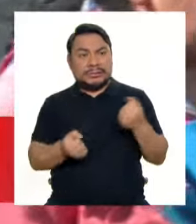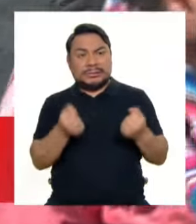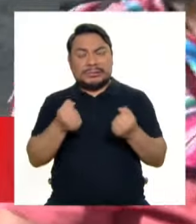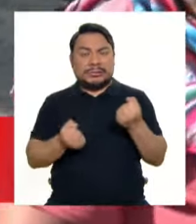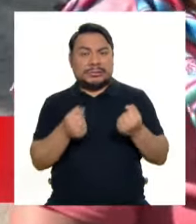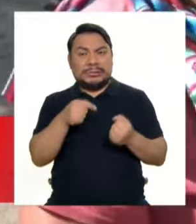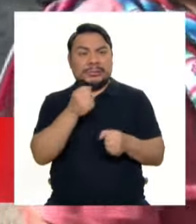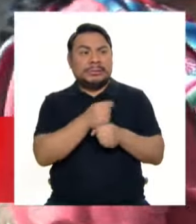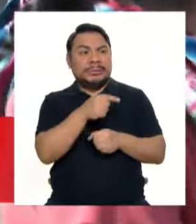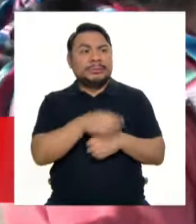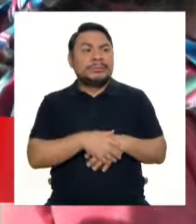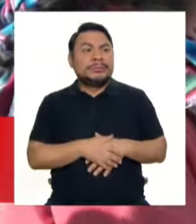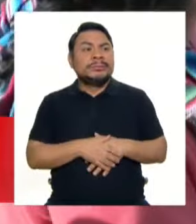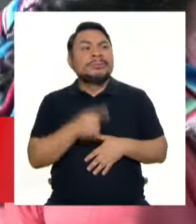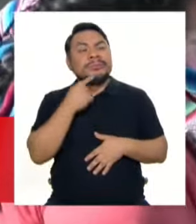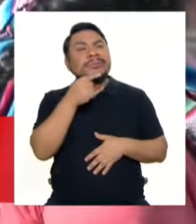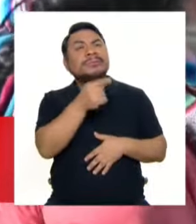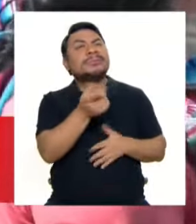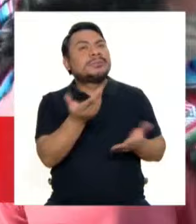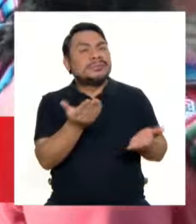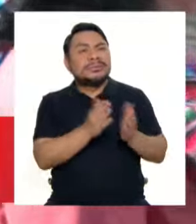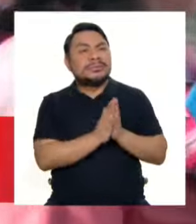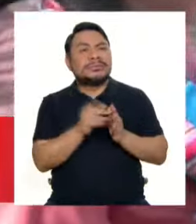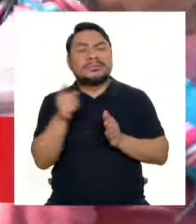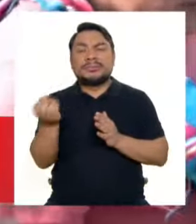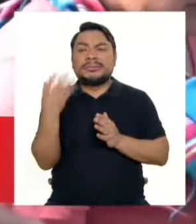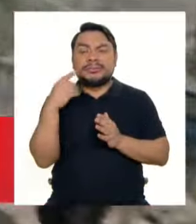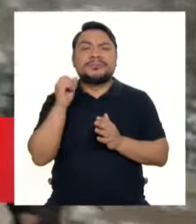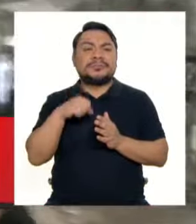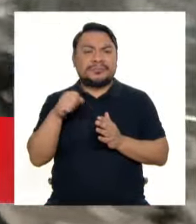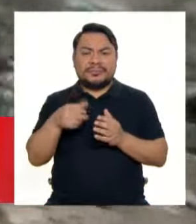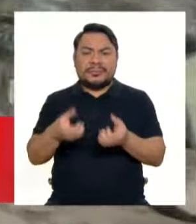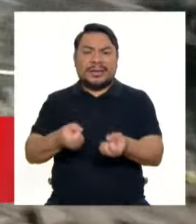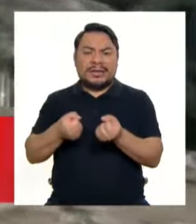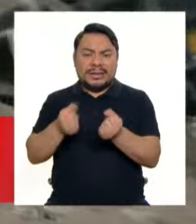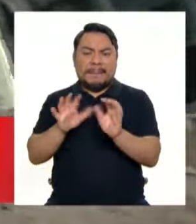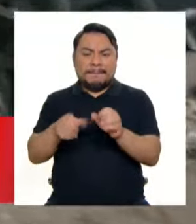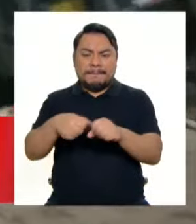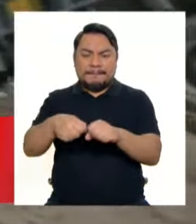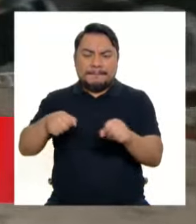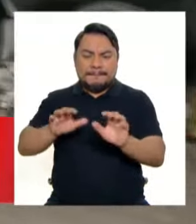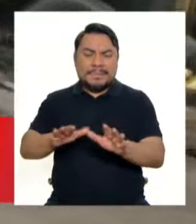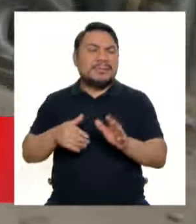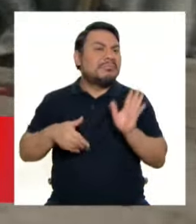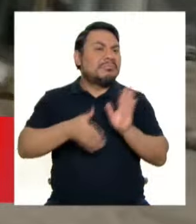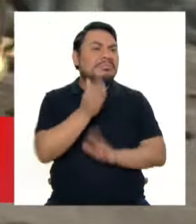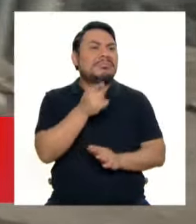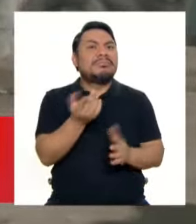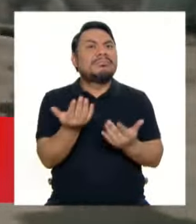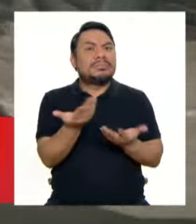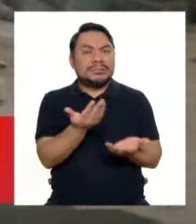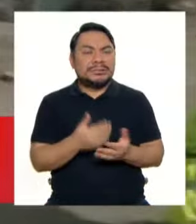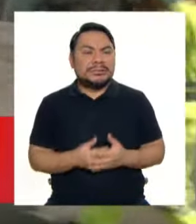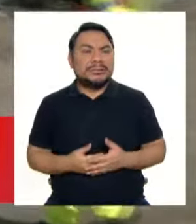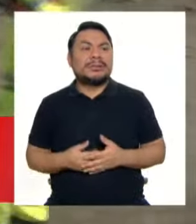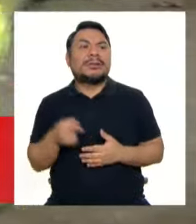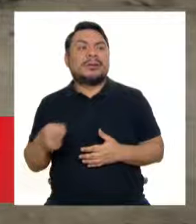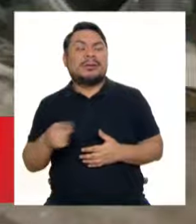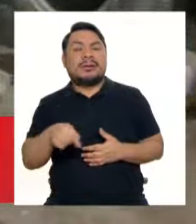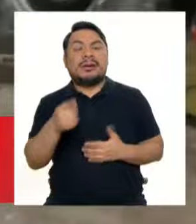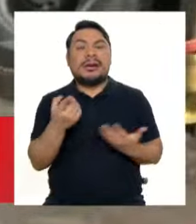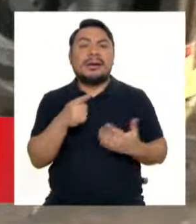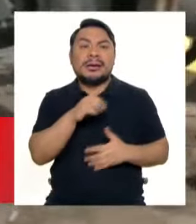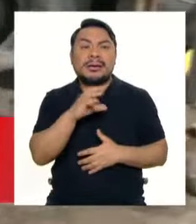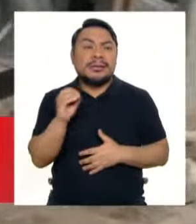obra lo pasamos y nos ha dicho de que estaba bien segurado otros de los perjudicados son 100 pequeños que no pueden